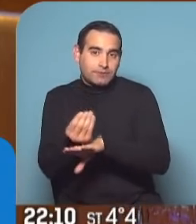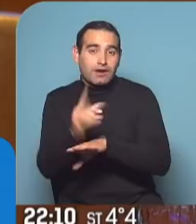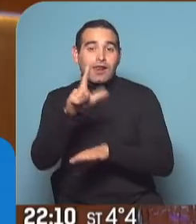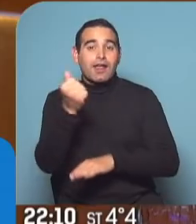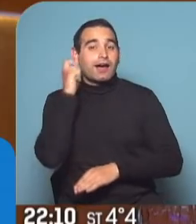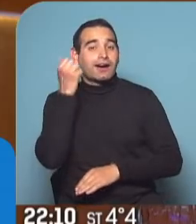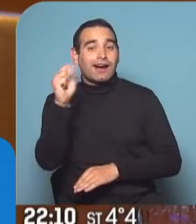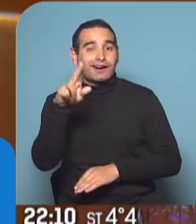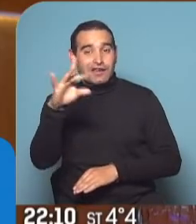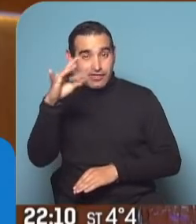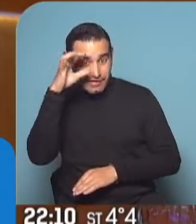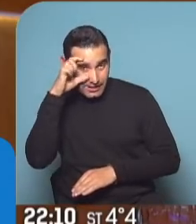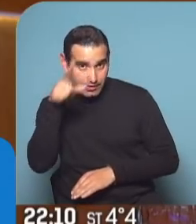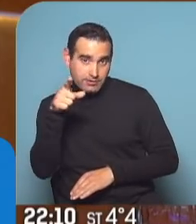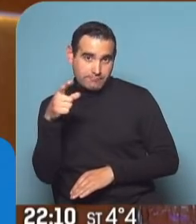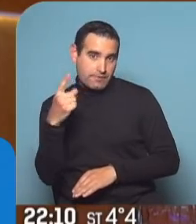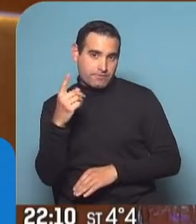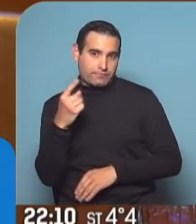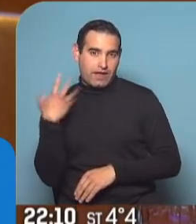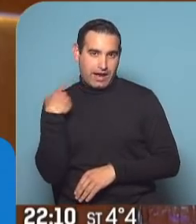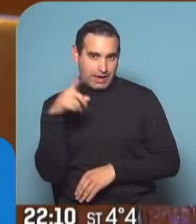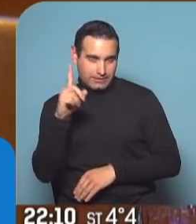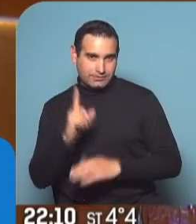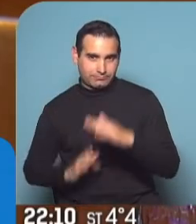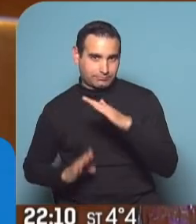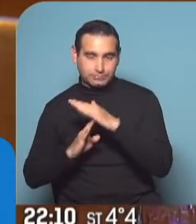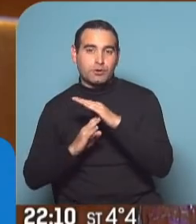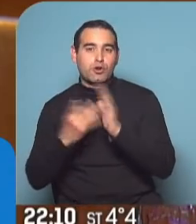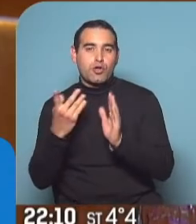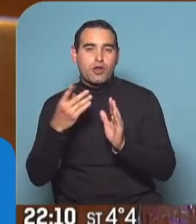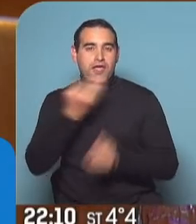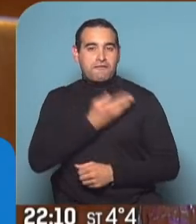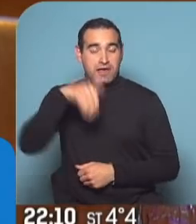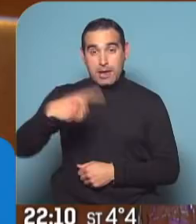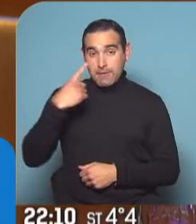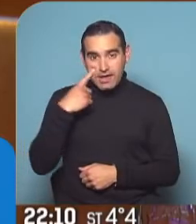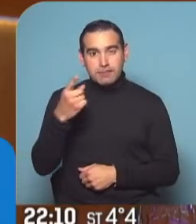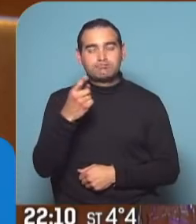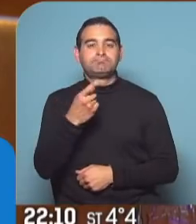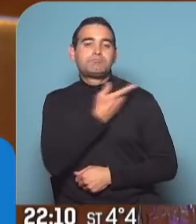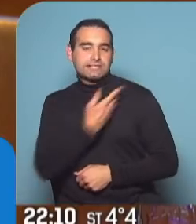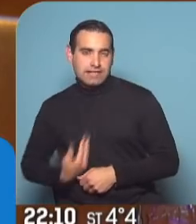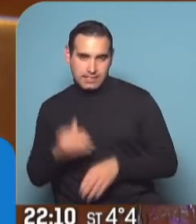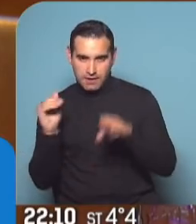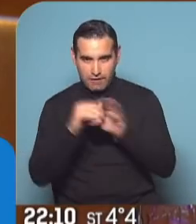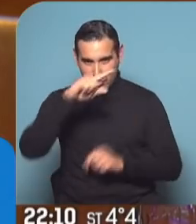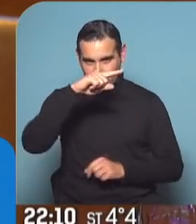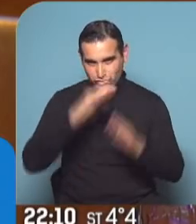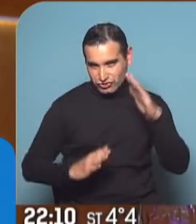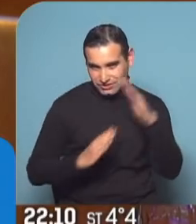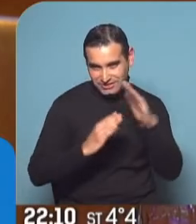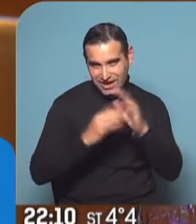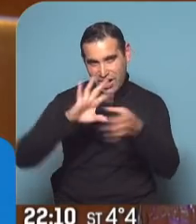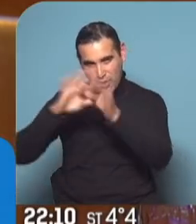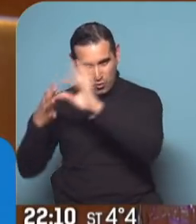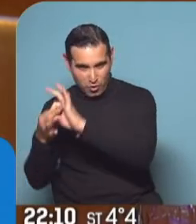Lagarde, directora gerente del Fondo Monetario, como presidenta del Banco Central Europeo. Esto por lo que tiene que ver